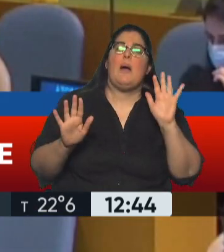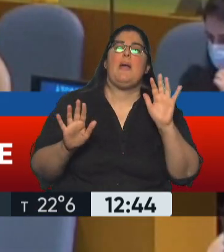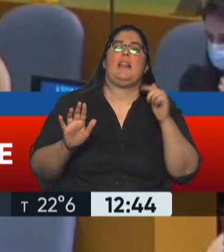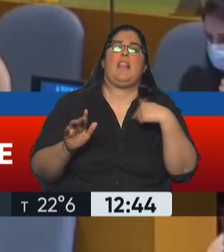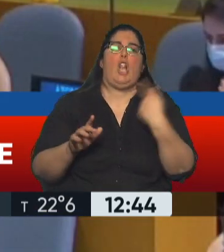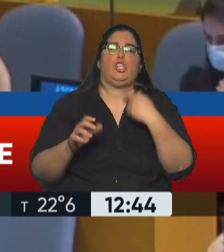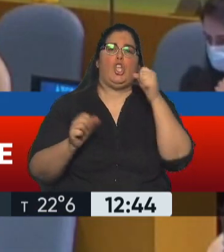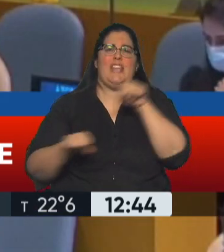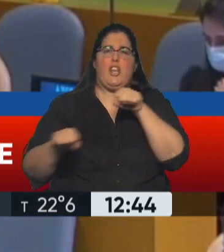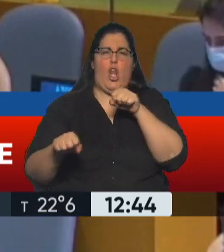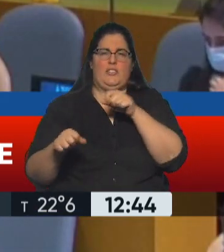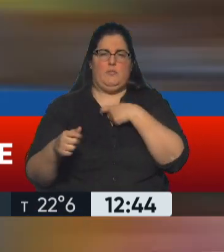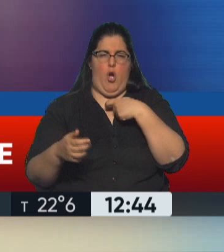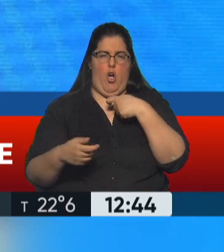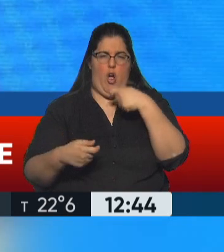el terrorismo.